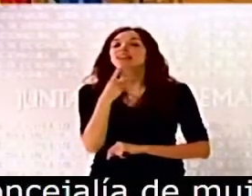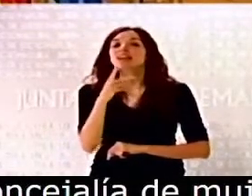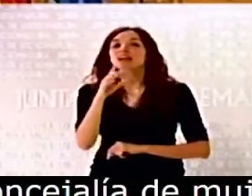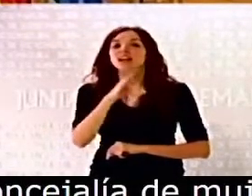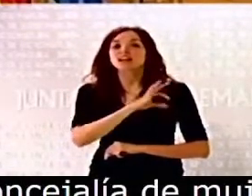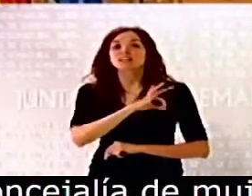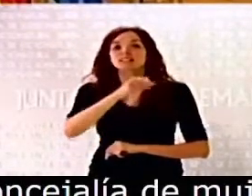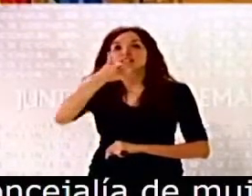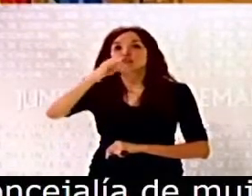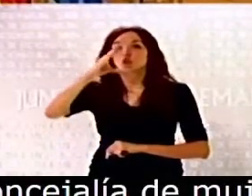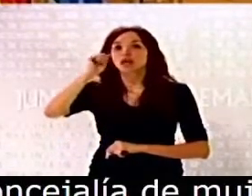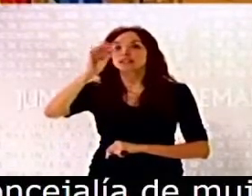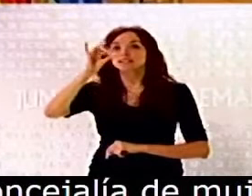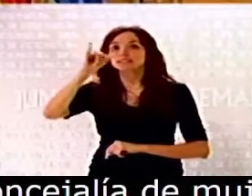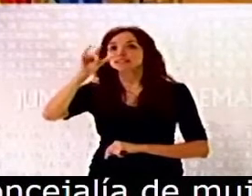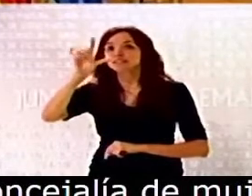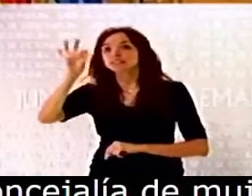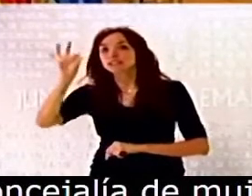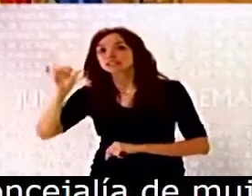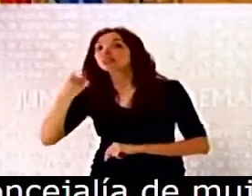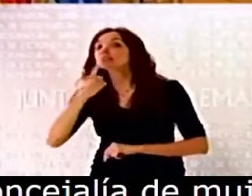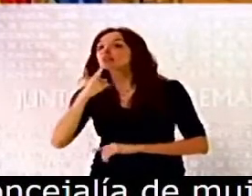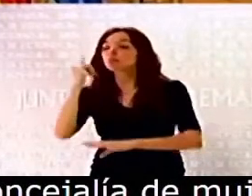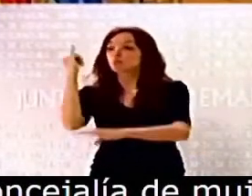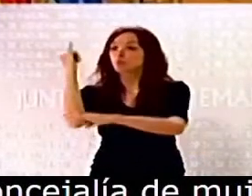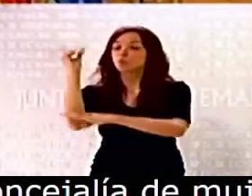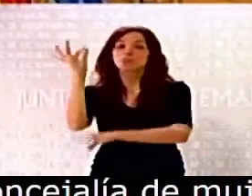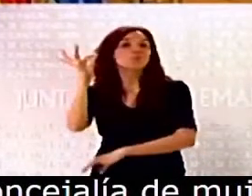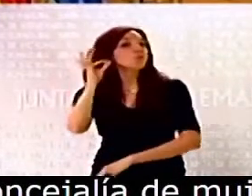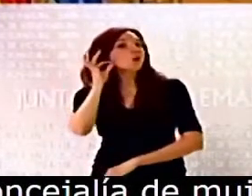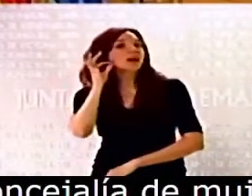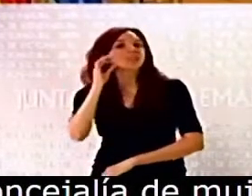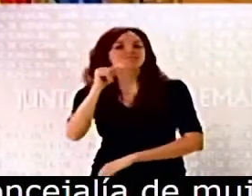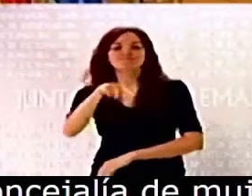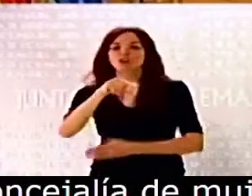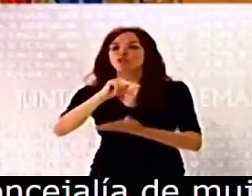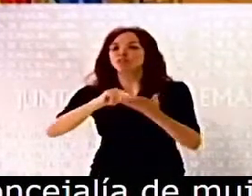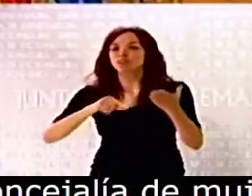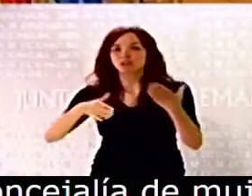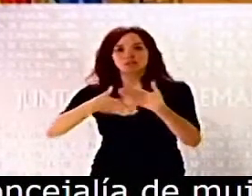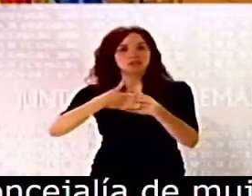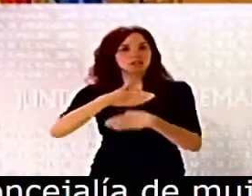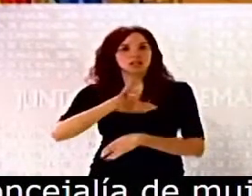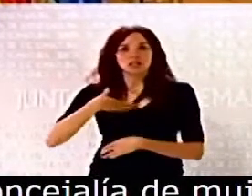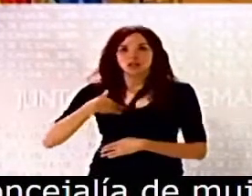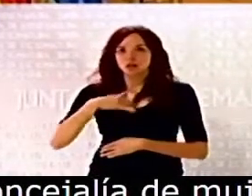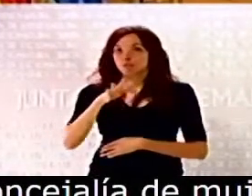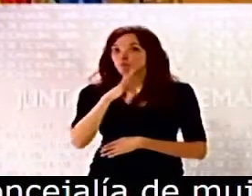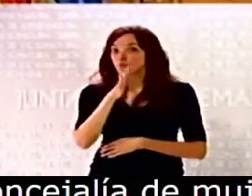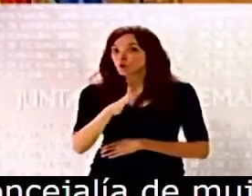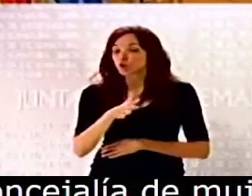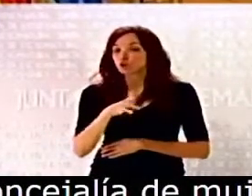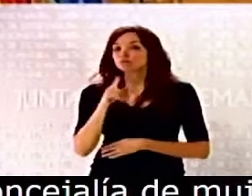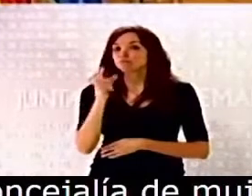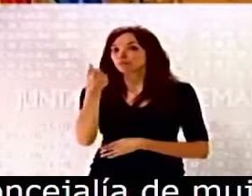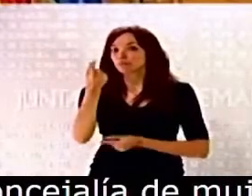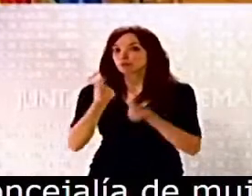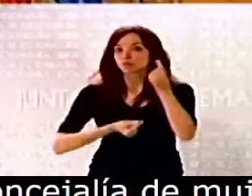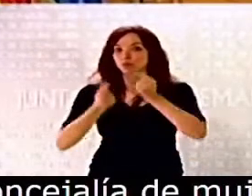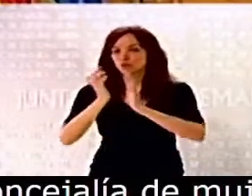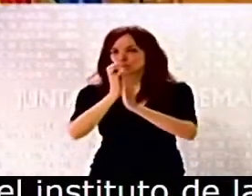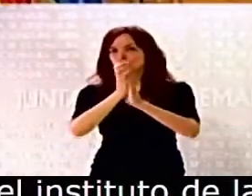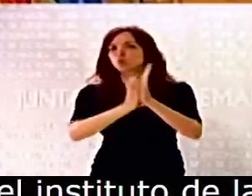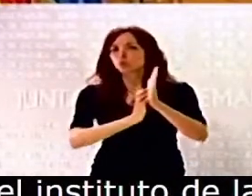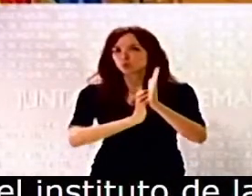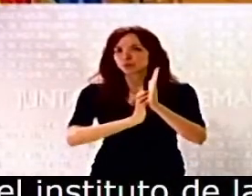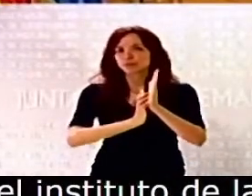último pleno, dijo que el Instituto de la Mujer tiene intención de cerrar oficinas porque va a reducir la asignación presupuestaria en